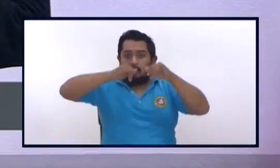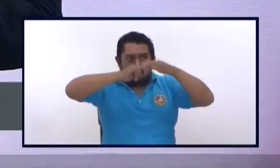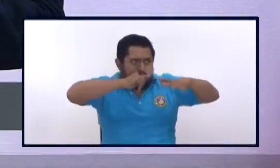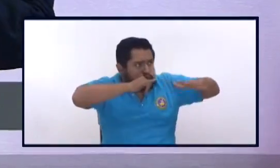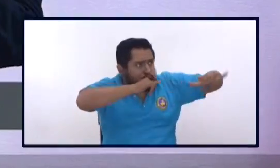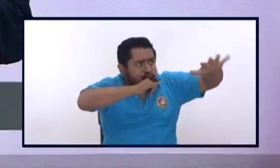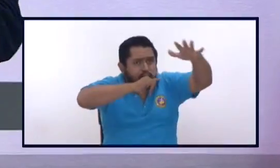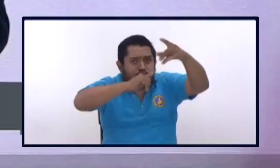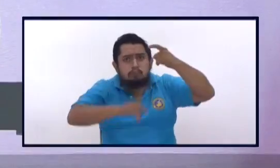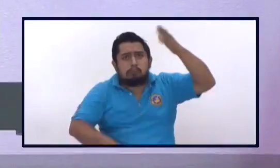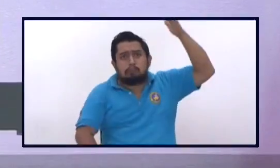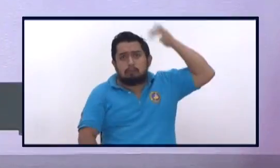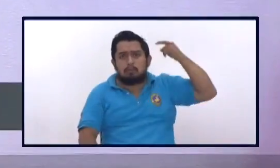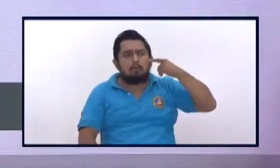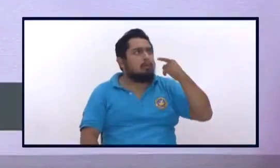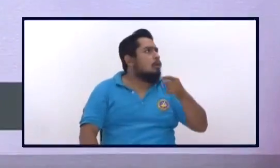sea buena